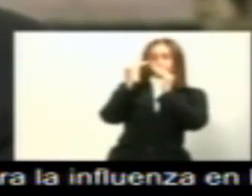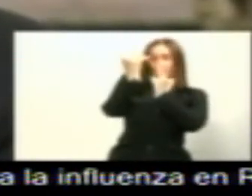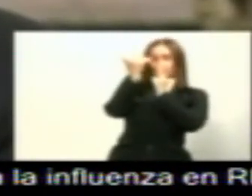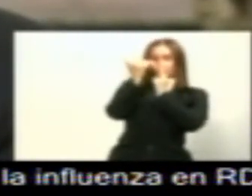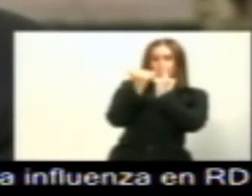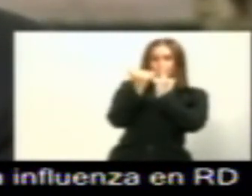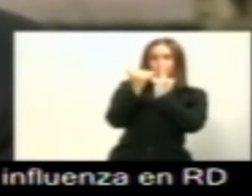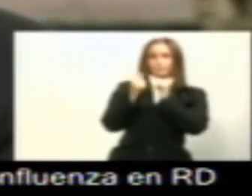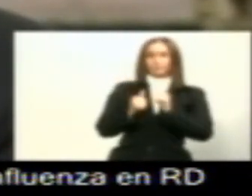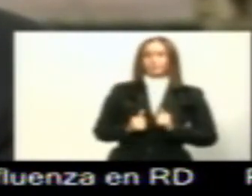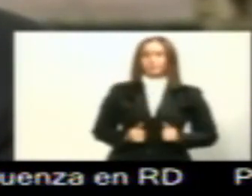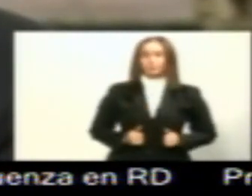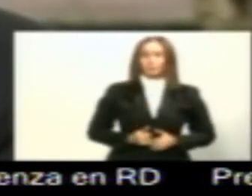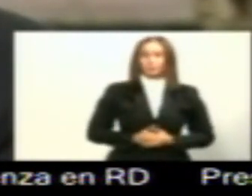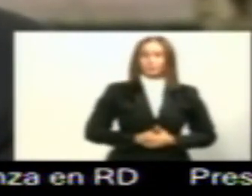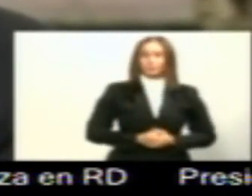región.